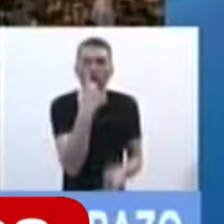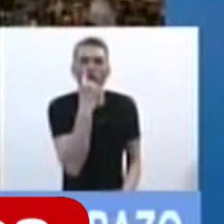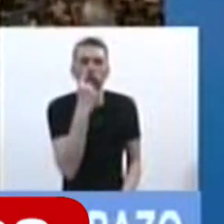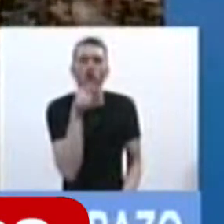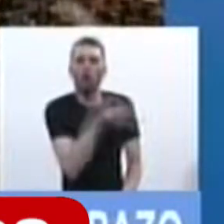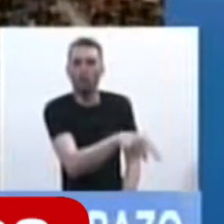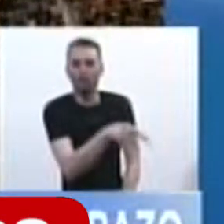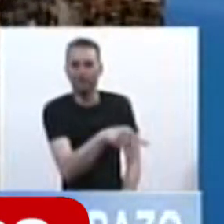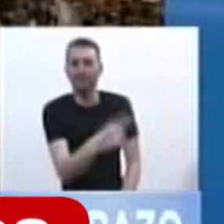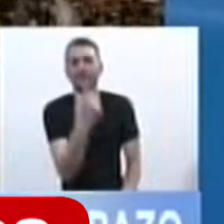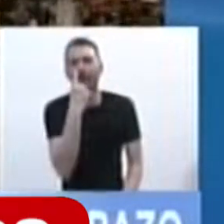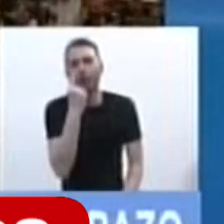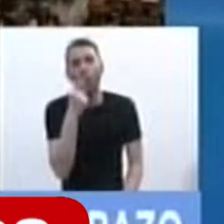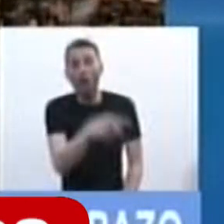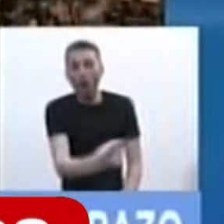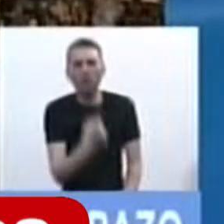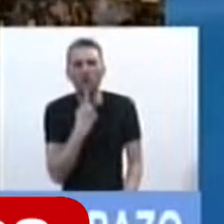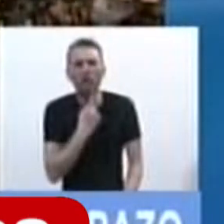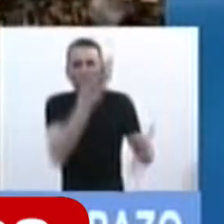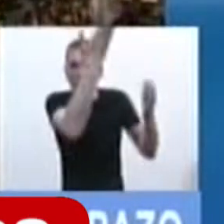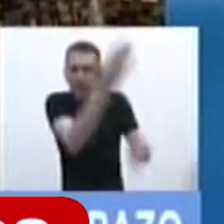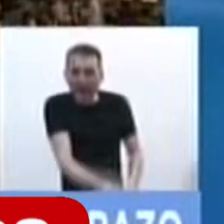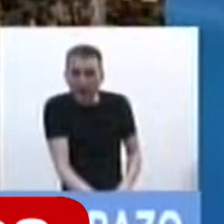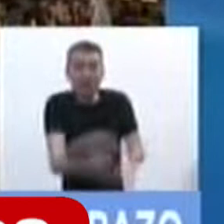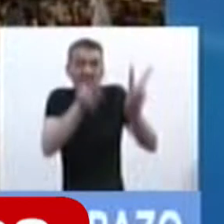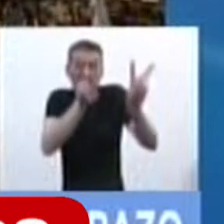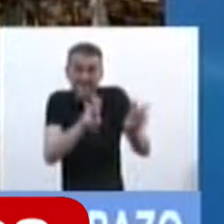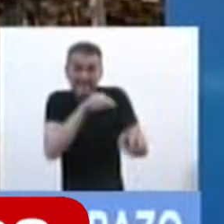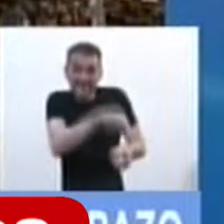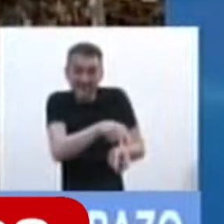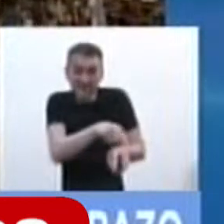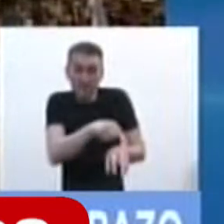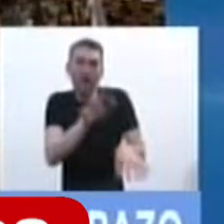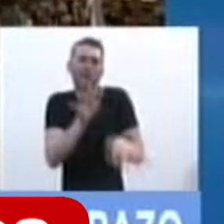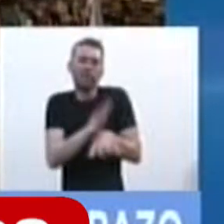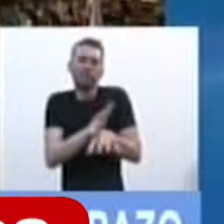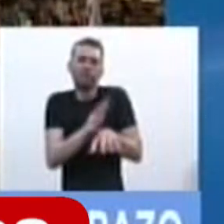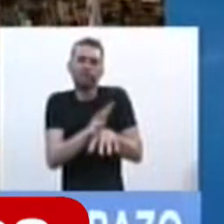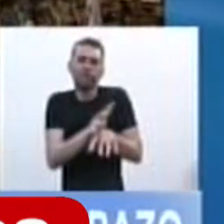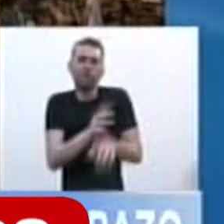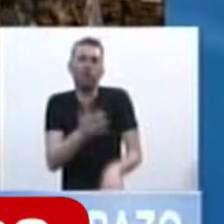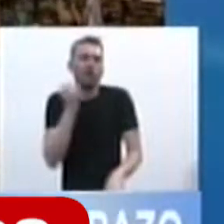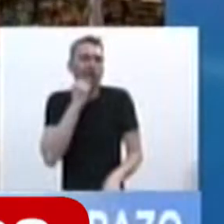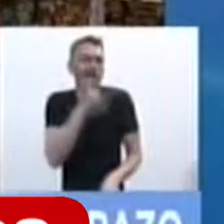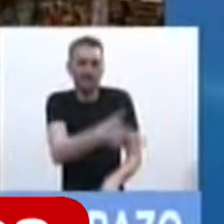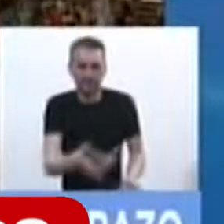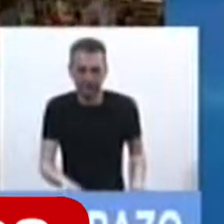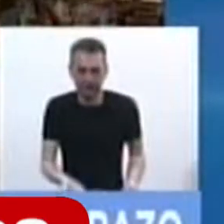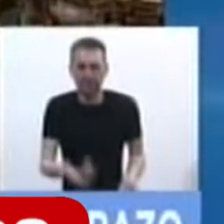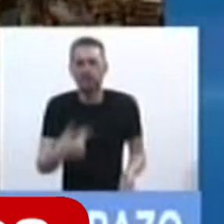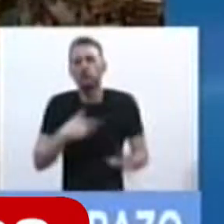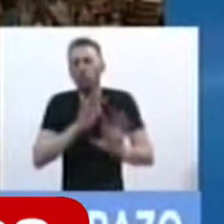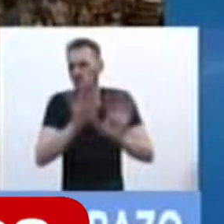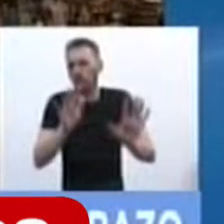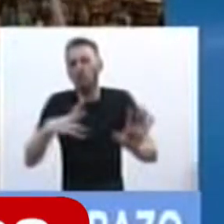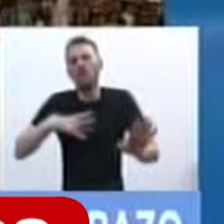hombres. Hombres, varones, que en este tema son convidados de piedra. Yo no quiero darle la palabra a